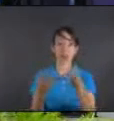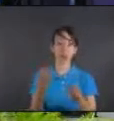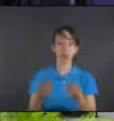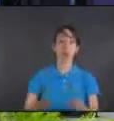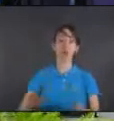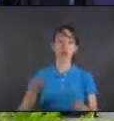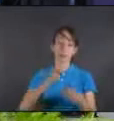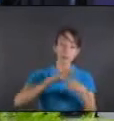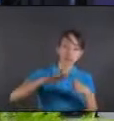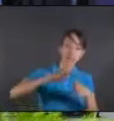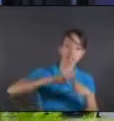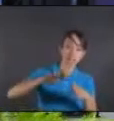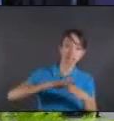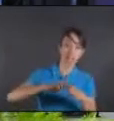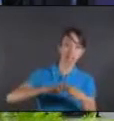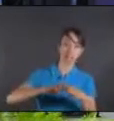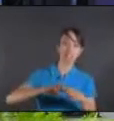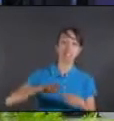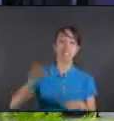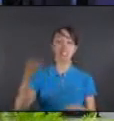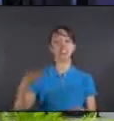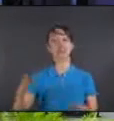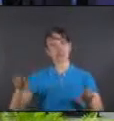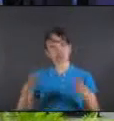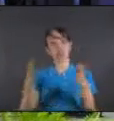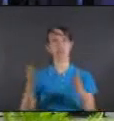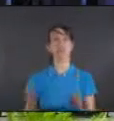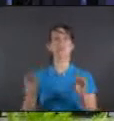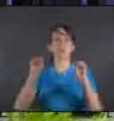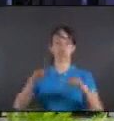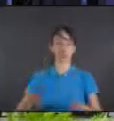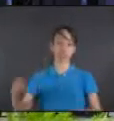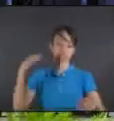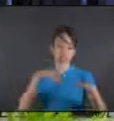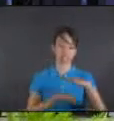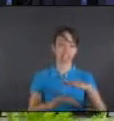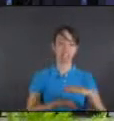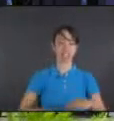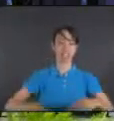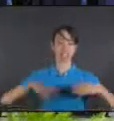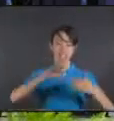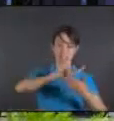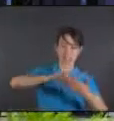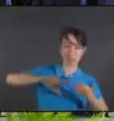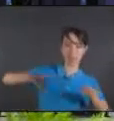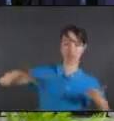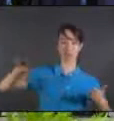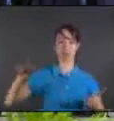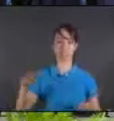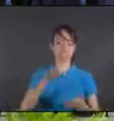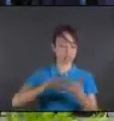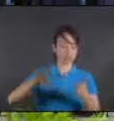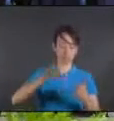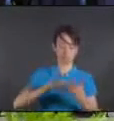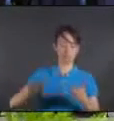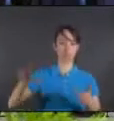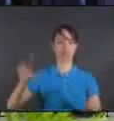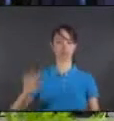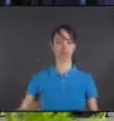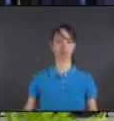¿Ah? Con fuego. Se sentará, dice, y purificará la